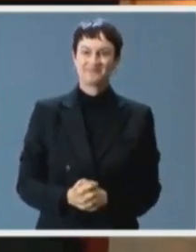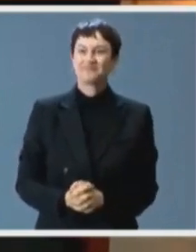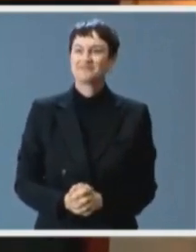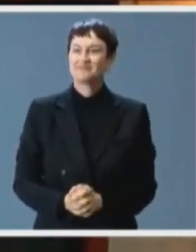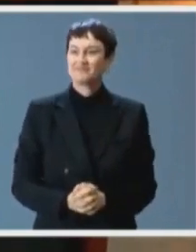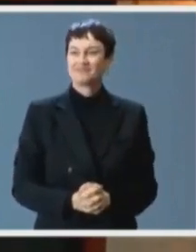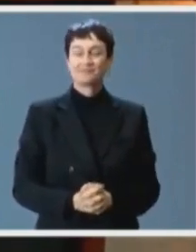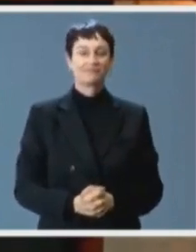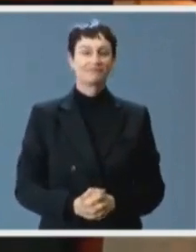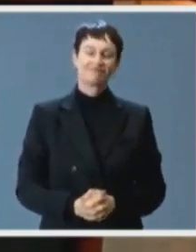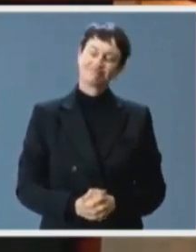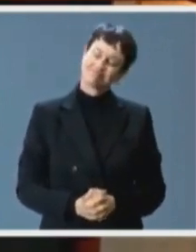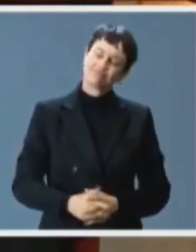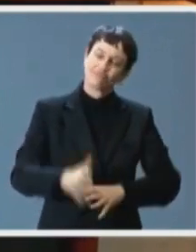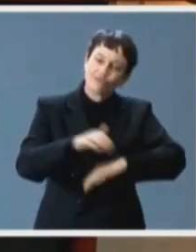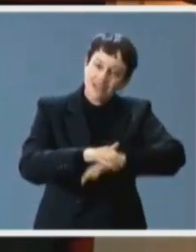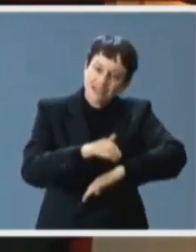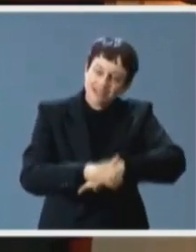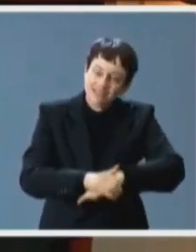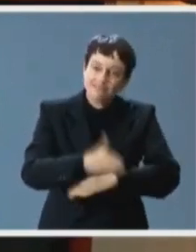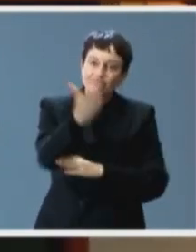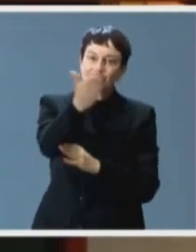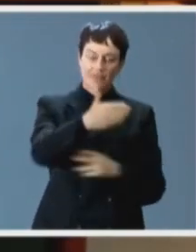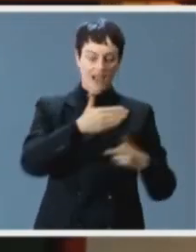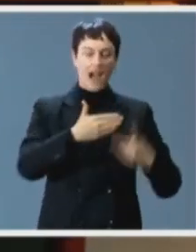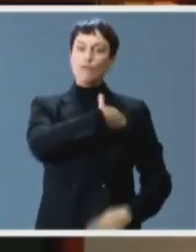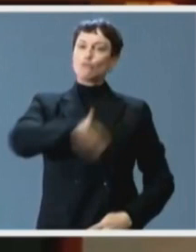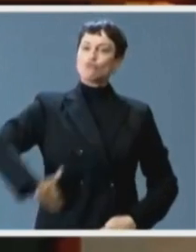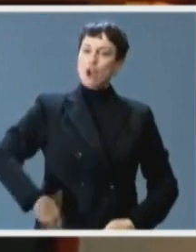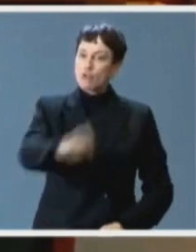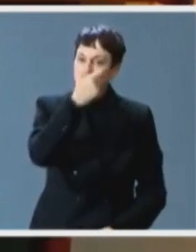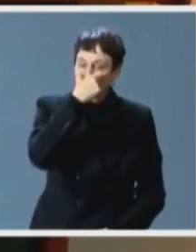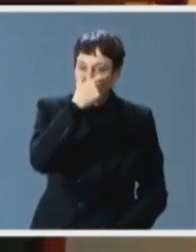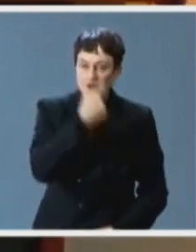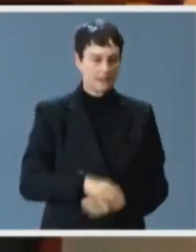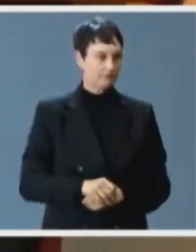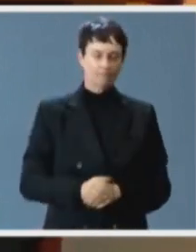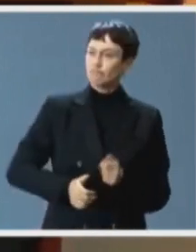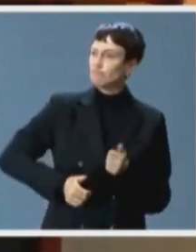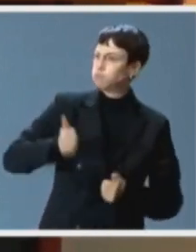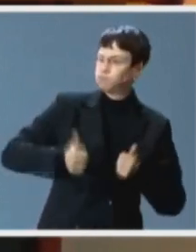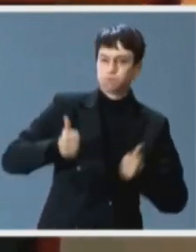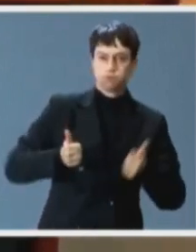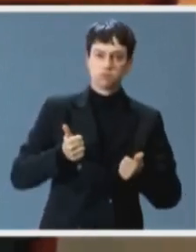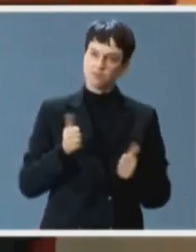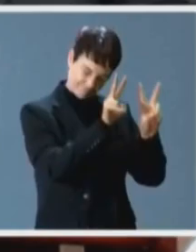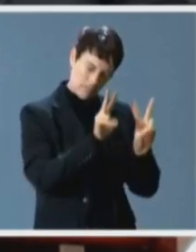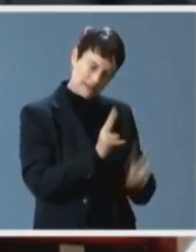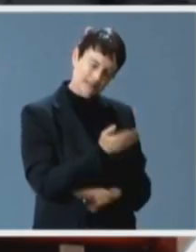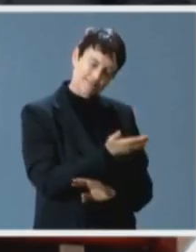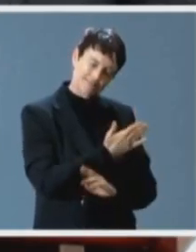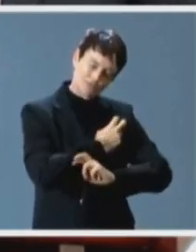madrid france presse auxilio rama la pandemia del nuevo coronavirus pone de relieve la fragilidad de un mundo desigual